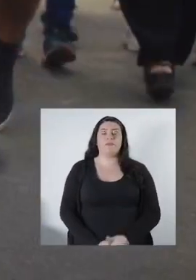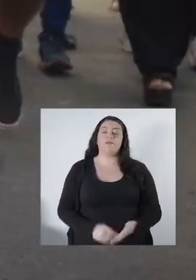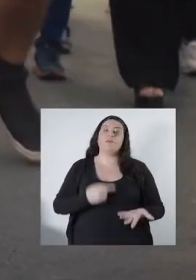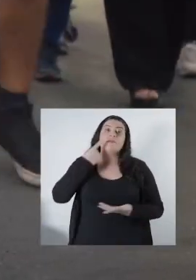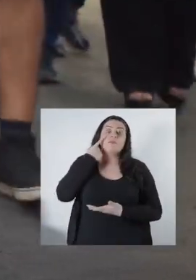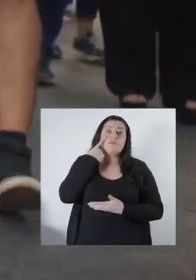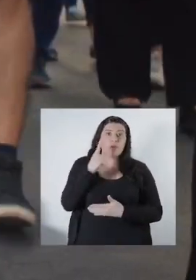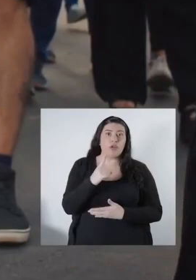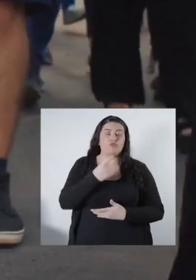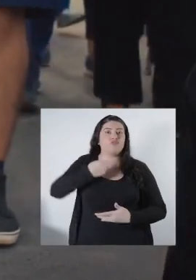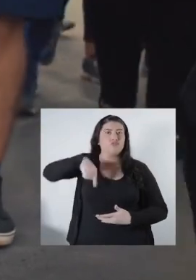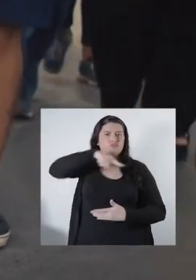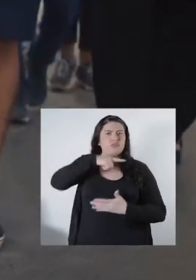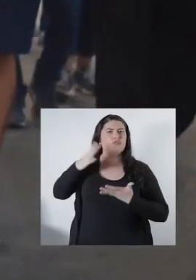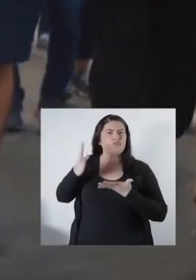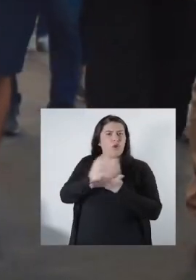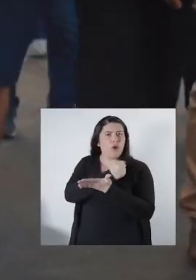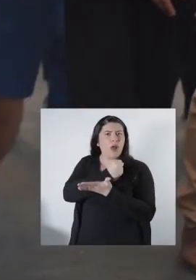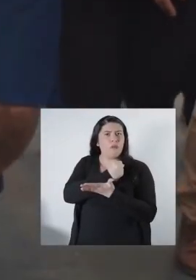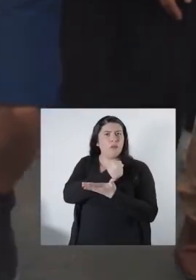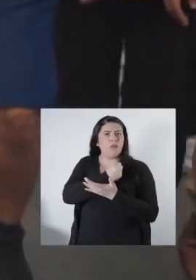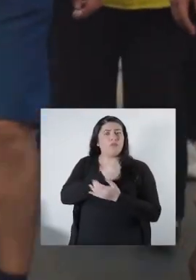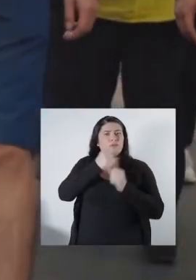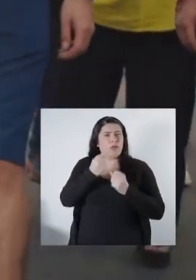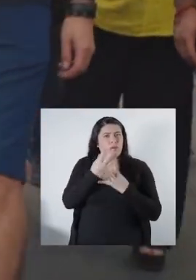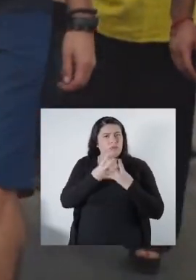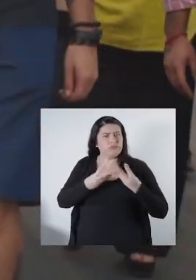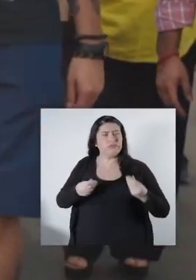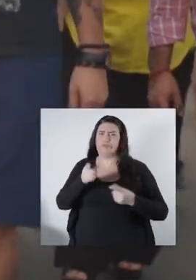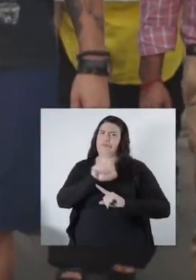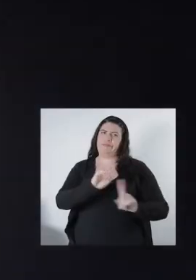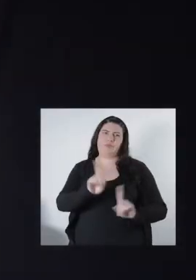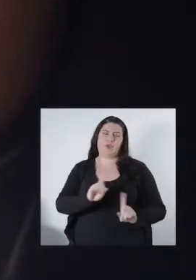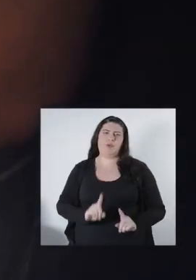Sin embargo, lo que hemos logrado hasta ahora no puede quedar en nada.